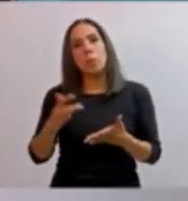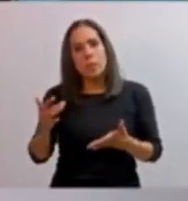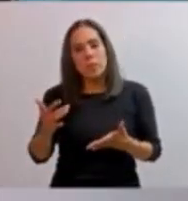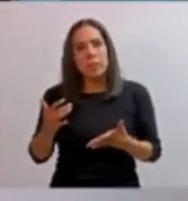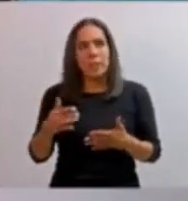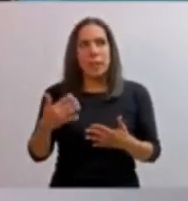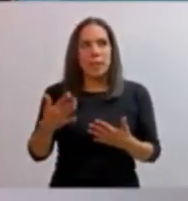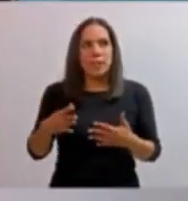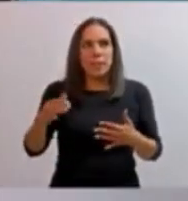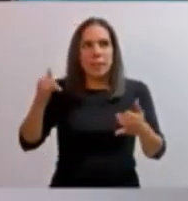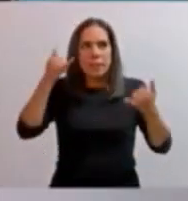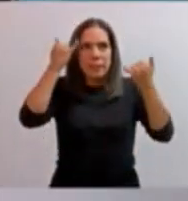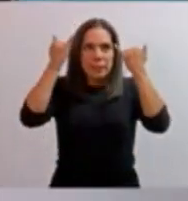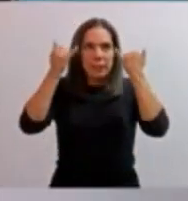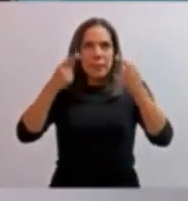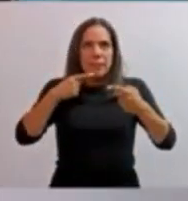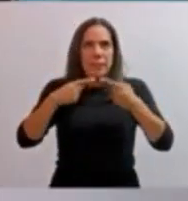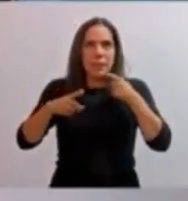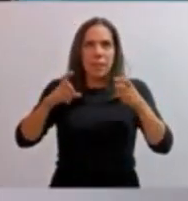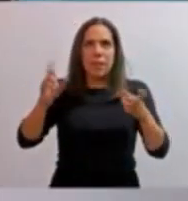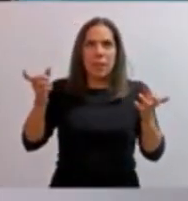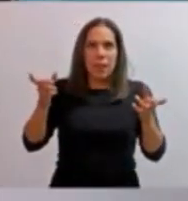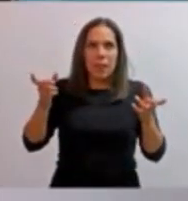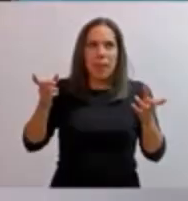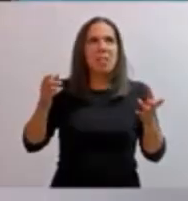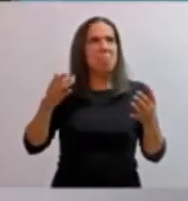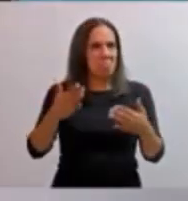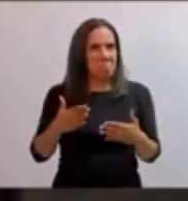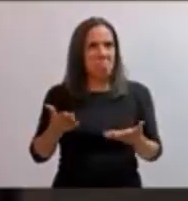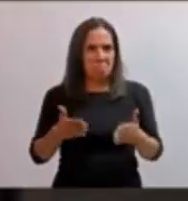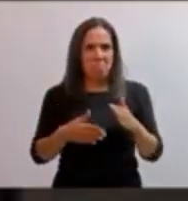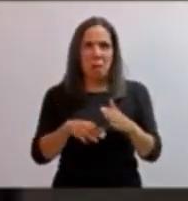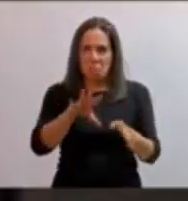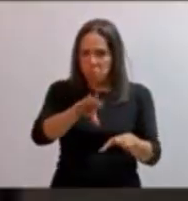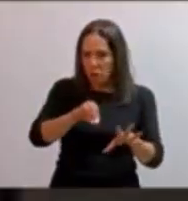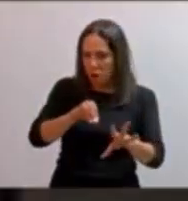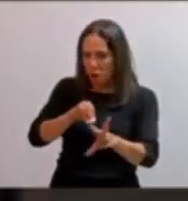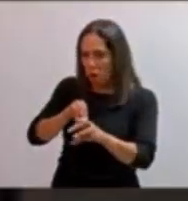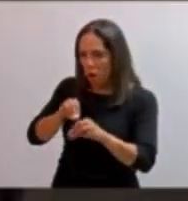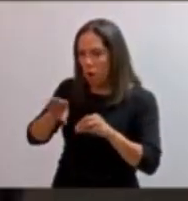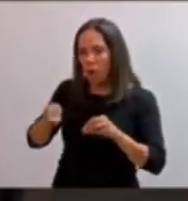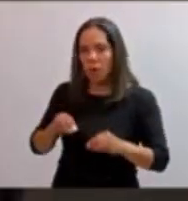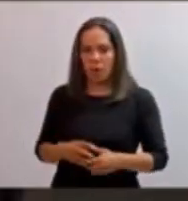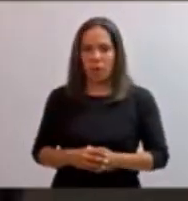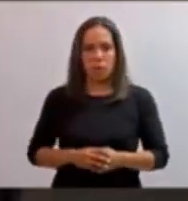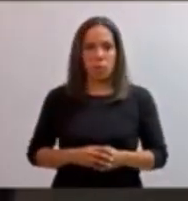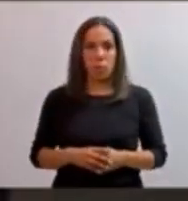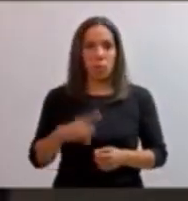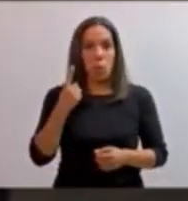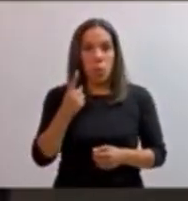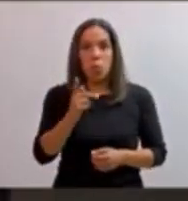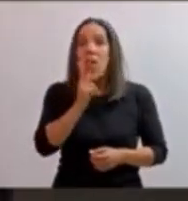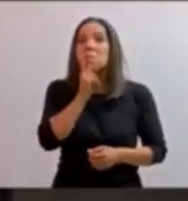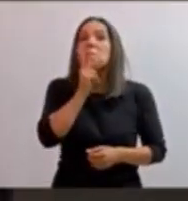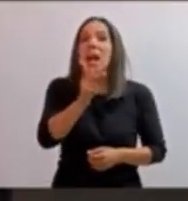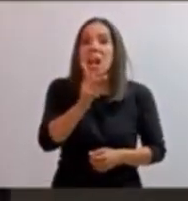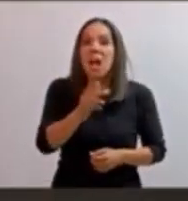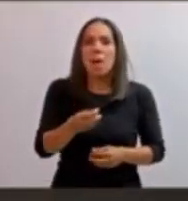mesa varias ideas, ¿no? Me parece que una palabra clave es el